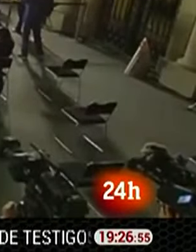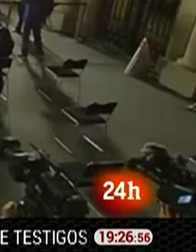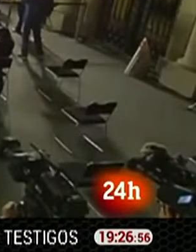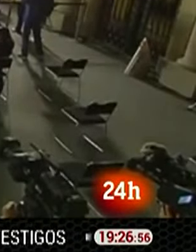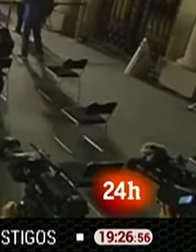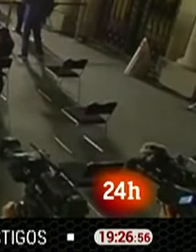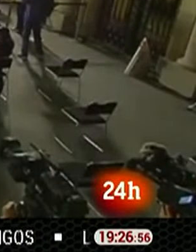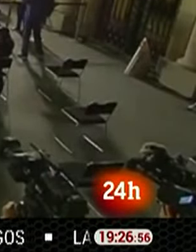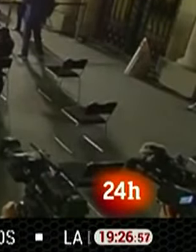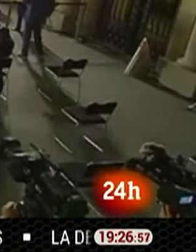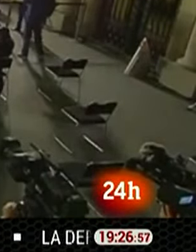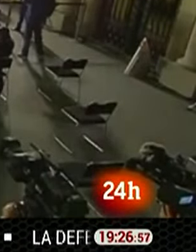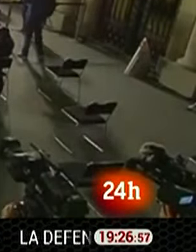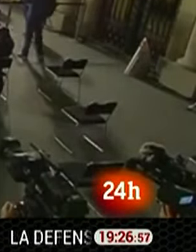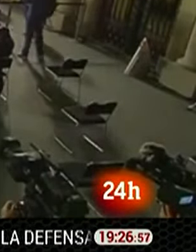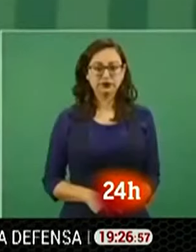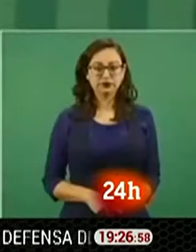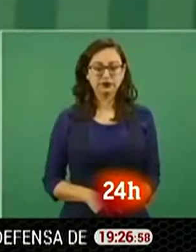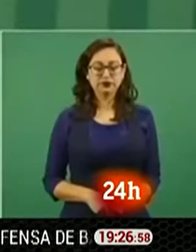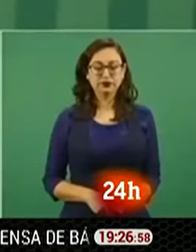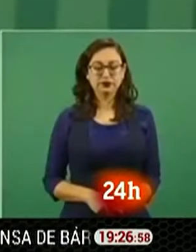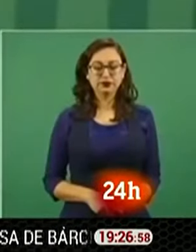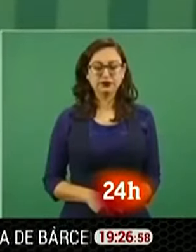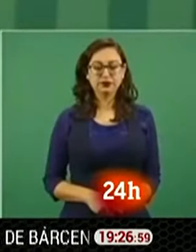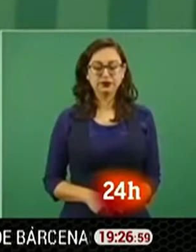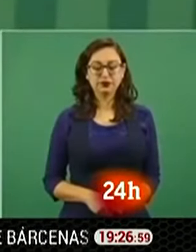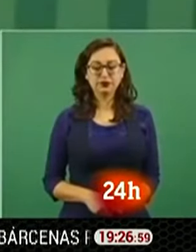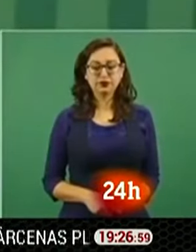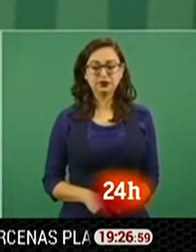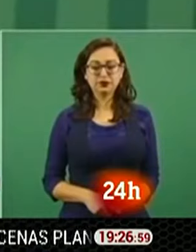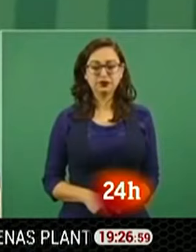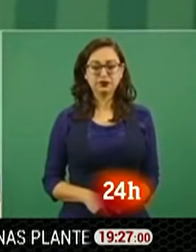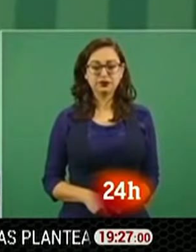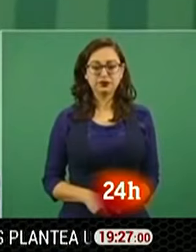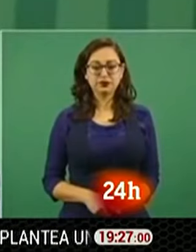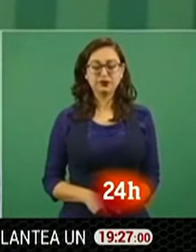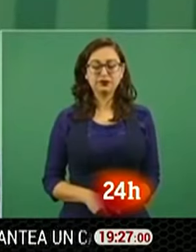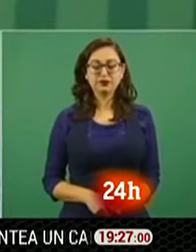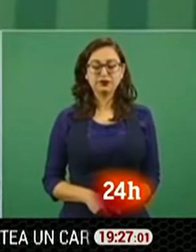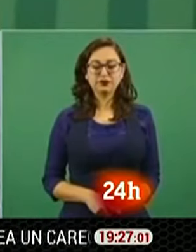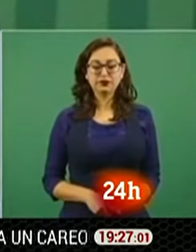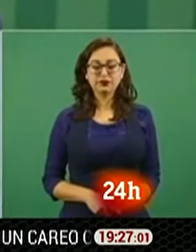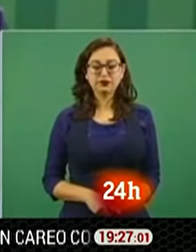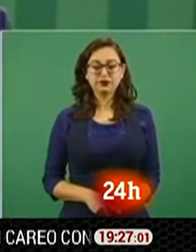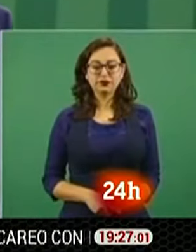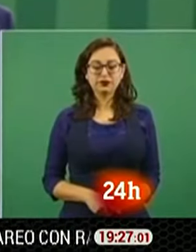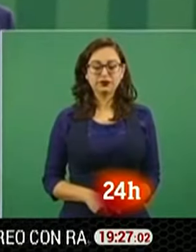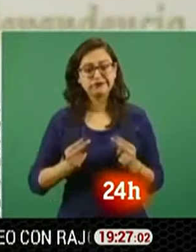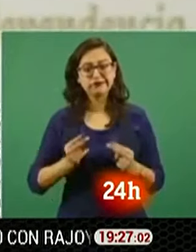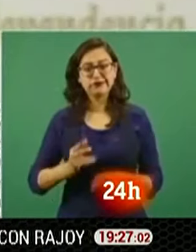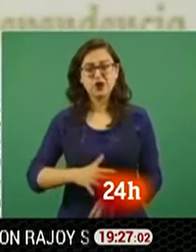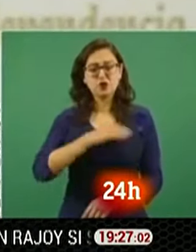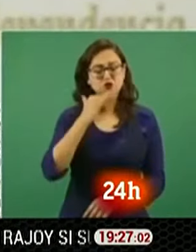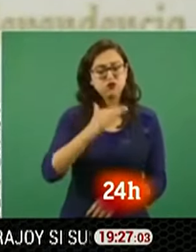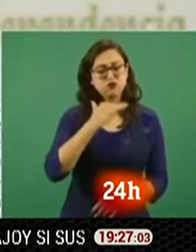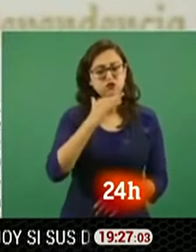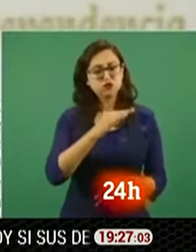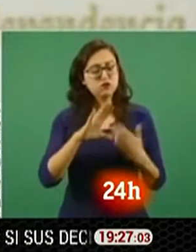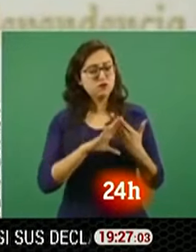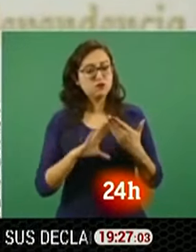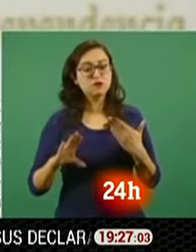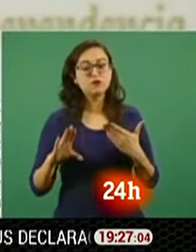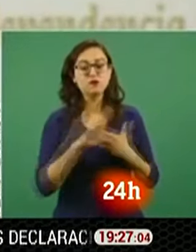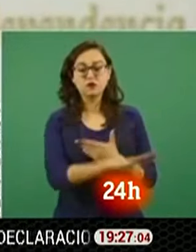después de 15 días de aislamiento por kobe 19 lópez obrador ha reaparecido volviendo a tomar las riendas de las